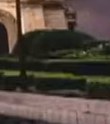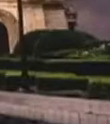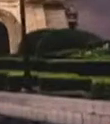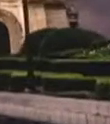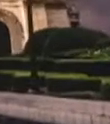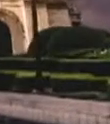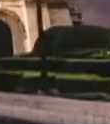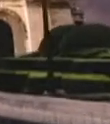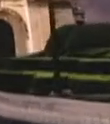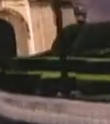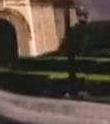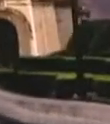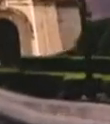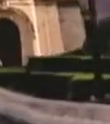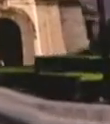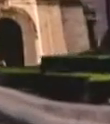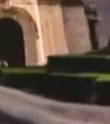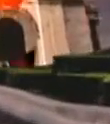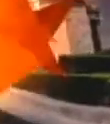Thank you.